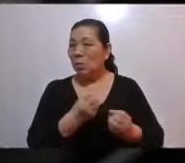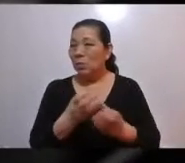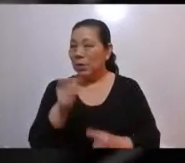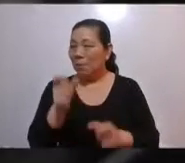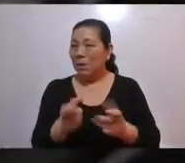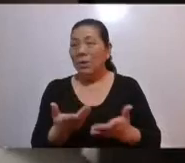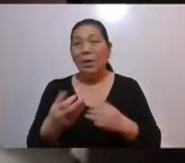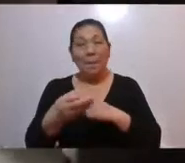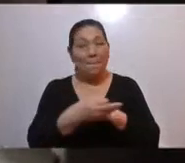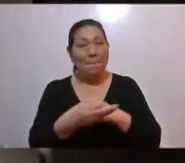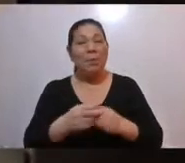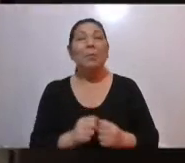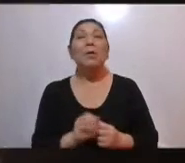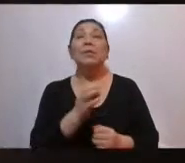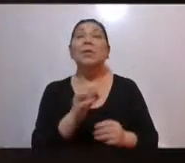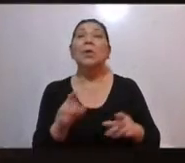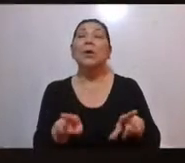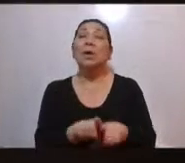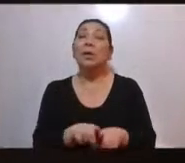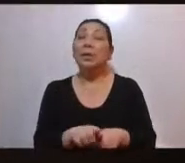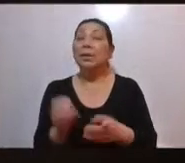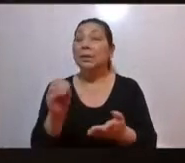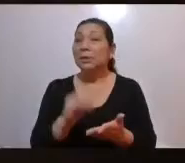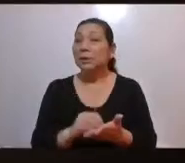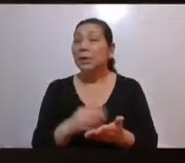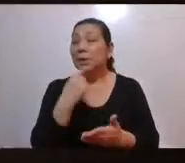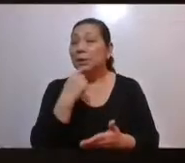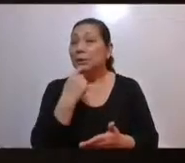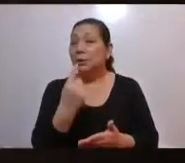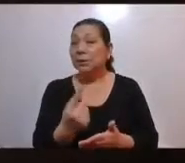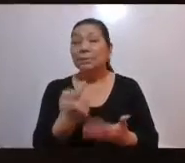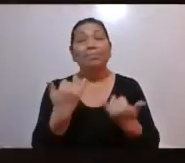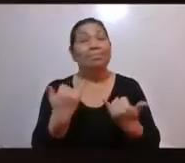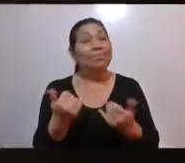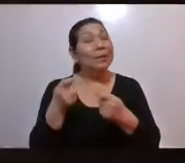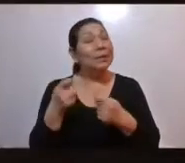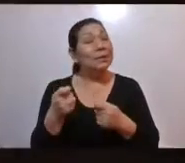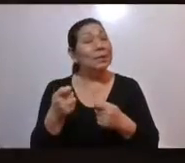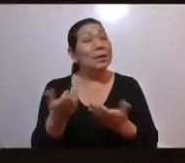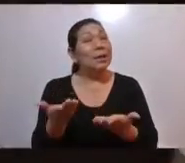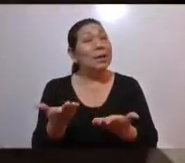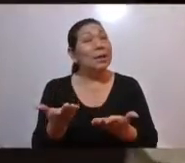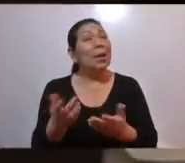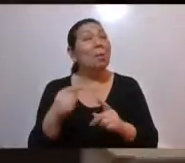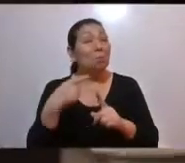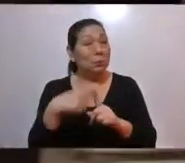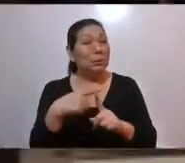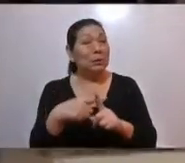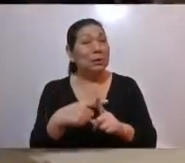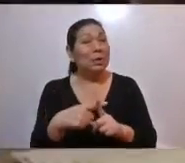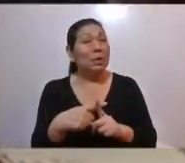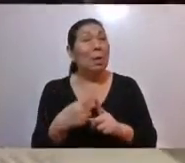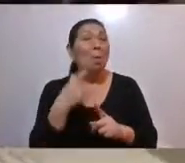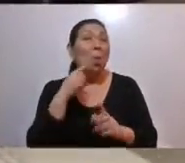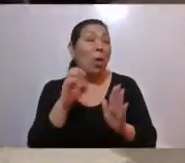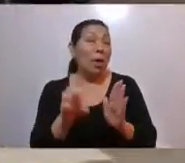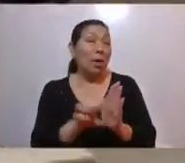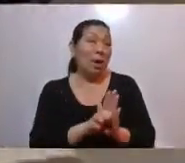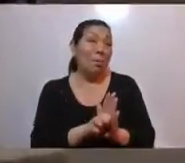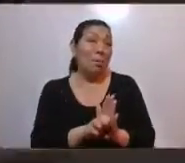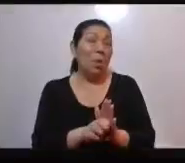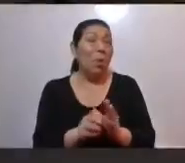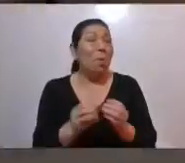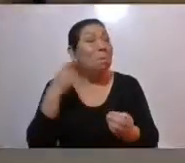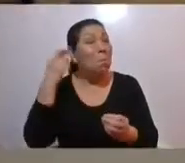que afecta a muchas personas de zonas rurales, sino que además, como íbamos manifestándolo, exige del Estado acciones positivas. En